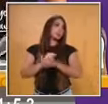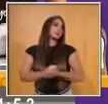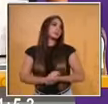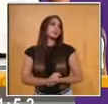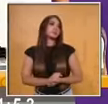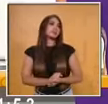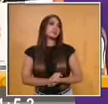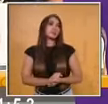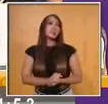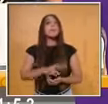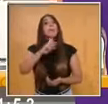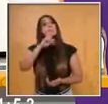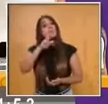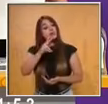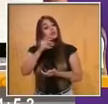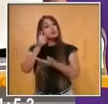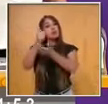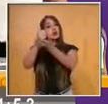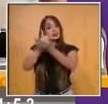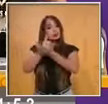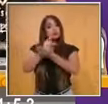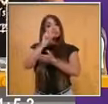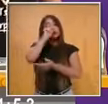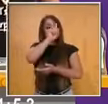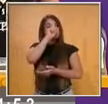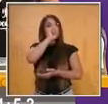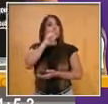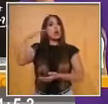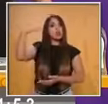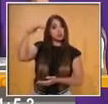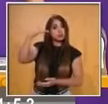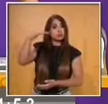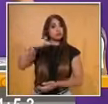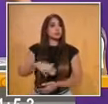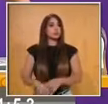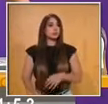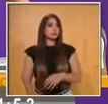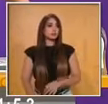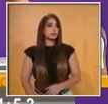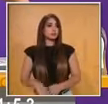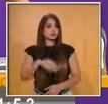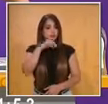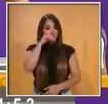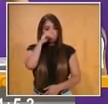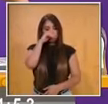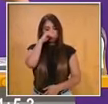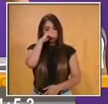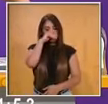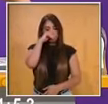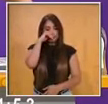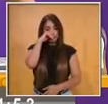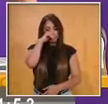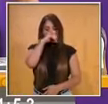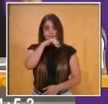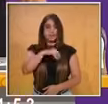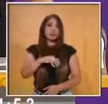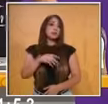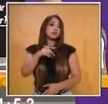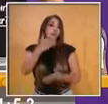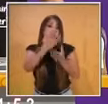puedes hacerlo, es mejor que tengas la asesoría de algún adulto. Para tu carpeta de